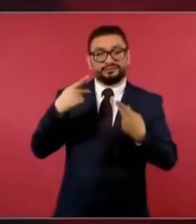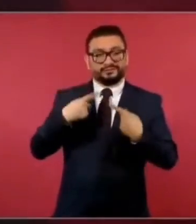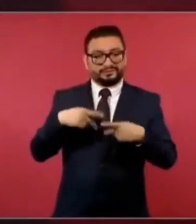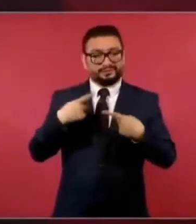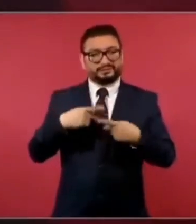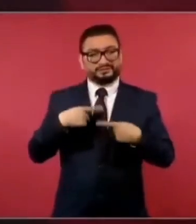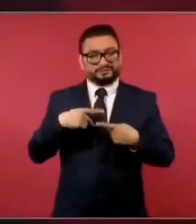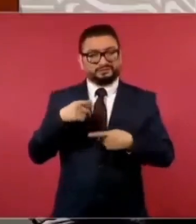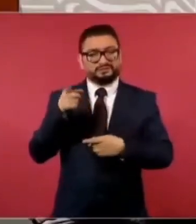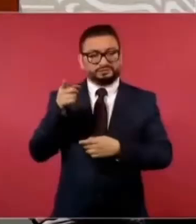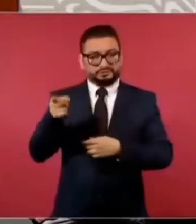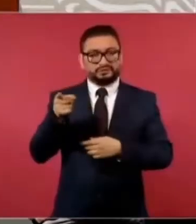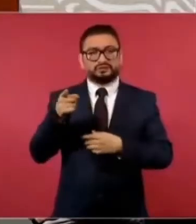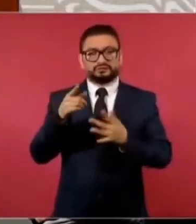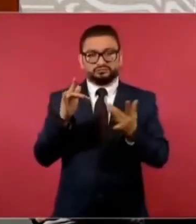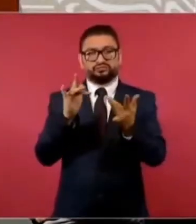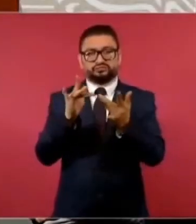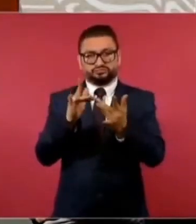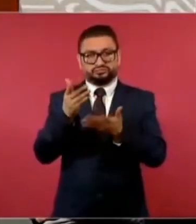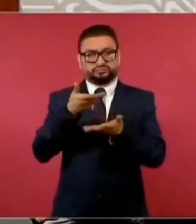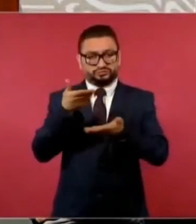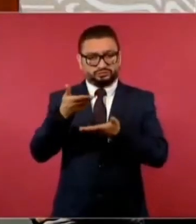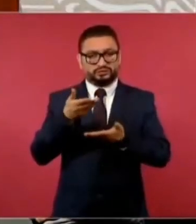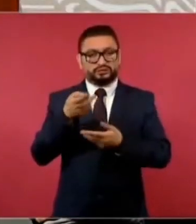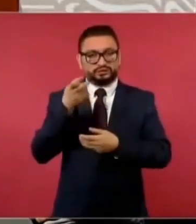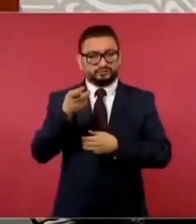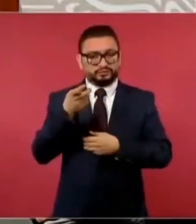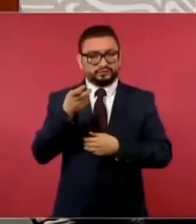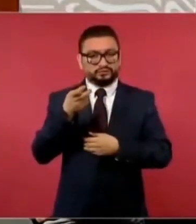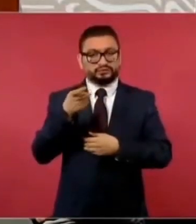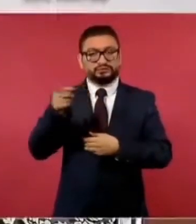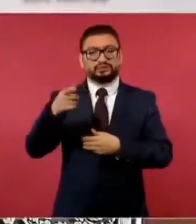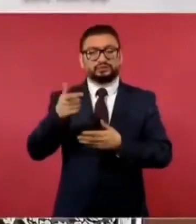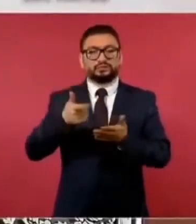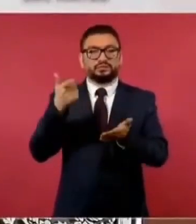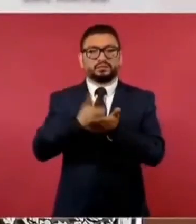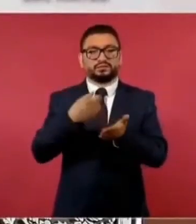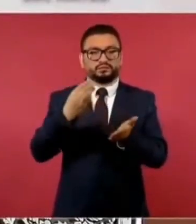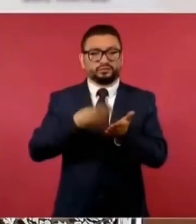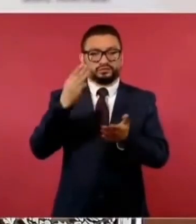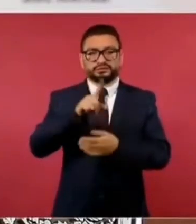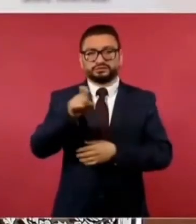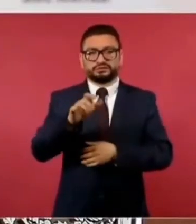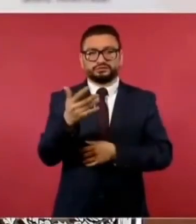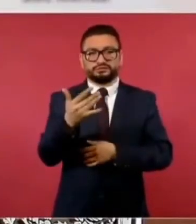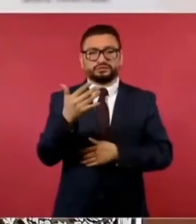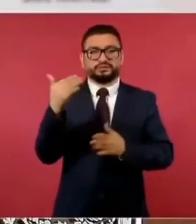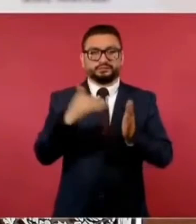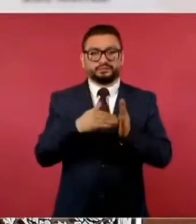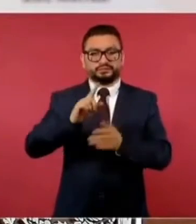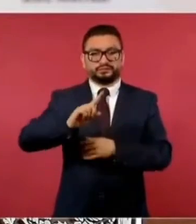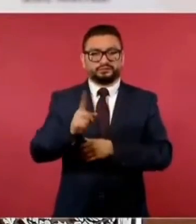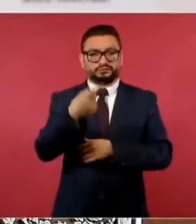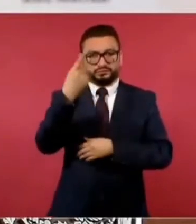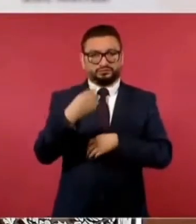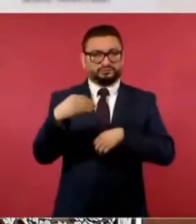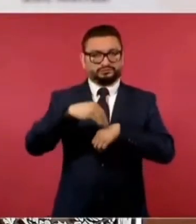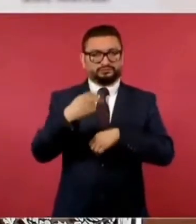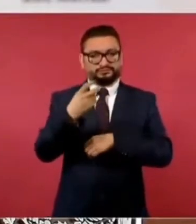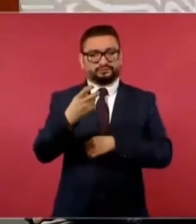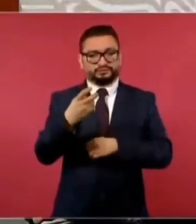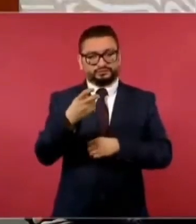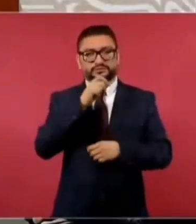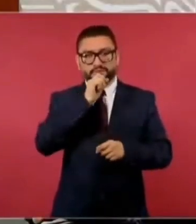permanentemente, pero sí tuvo un vínculo. Y le hicieron pagar $150,000 adicionales,